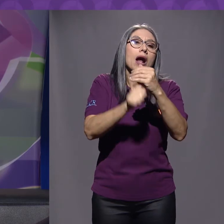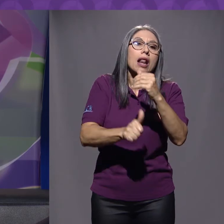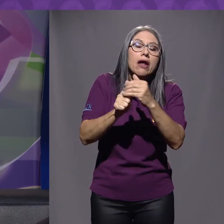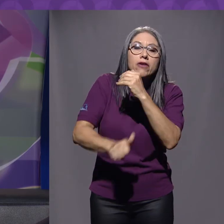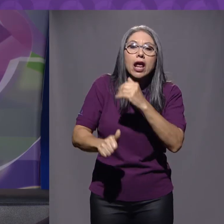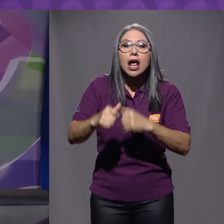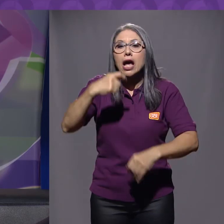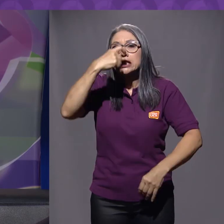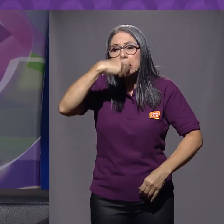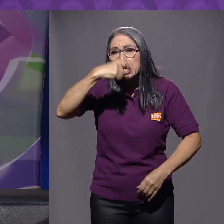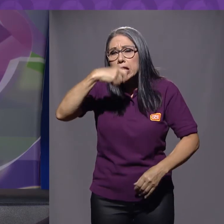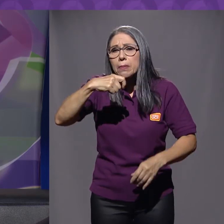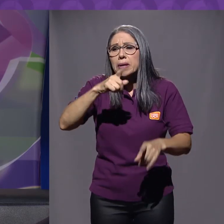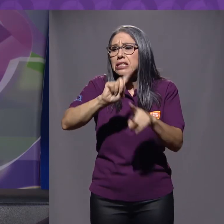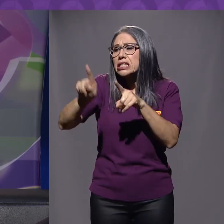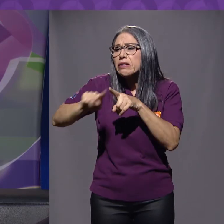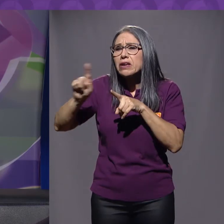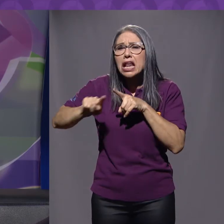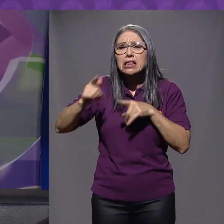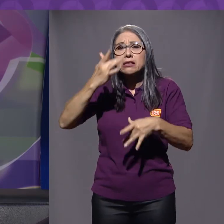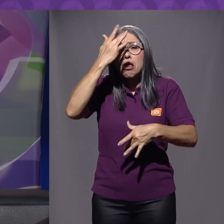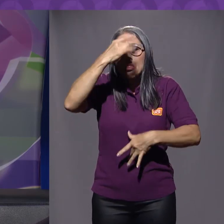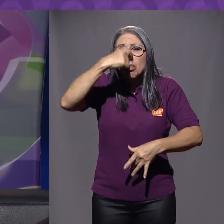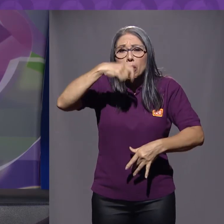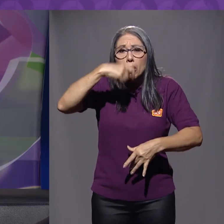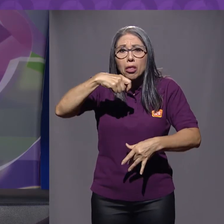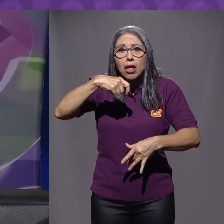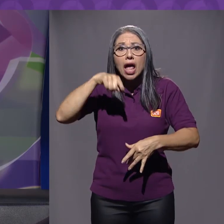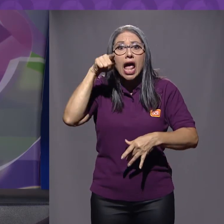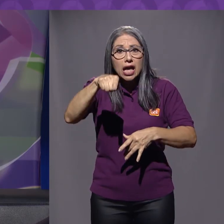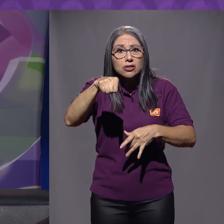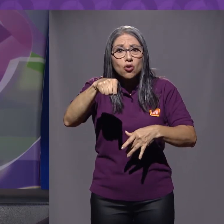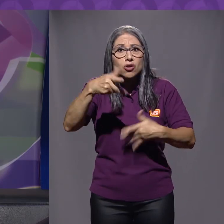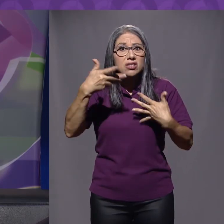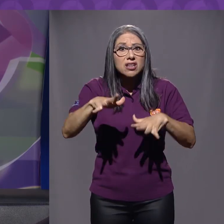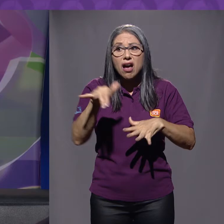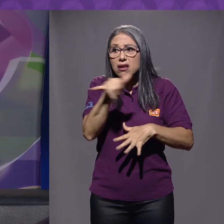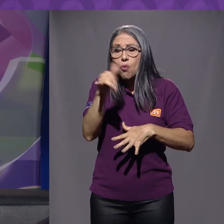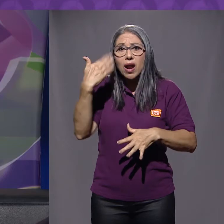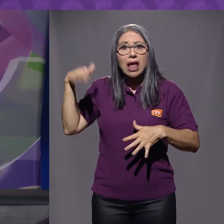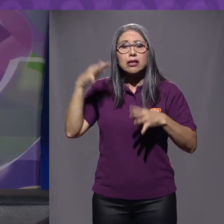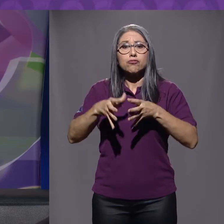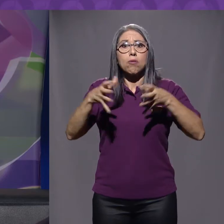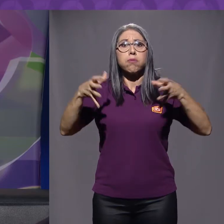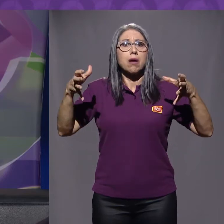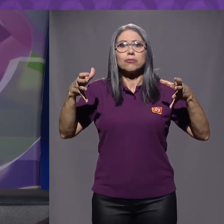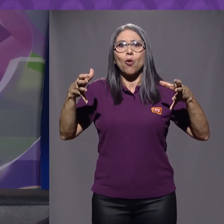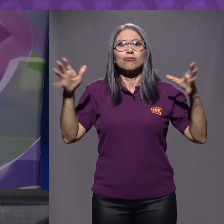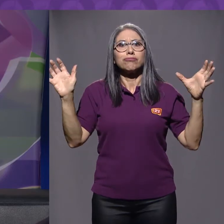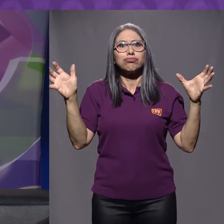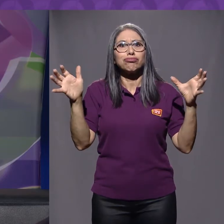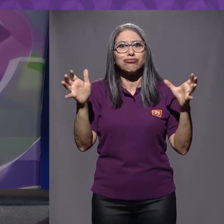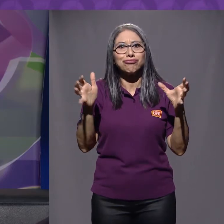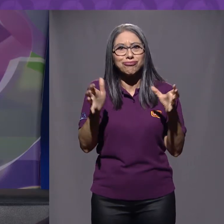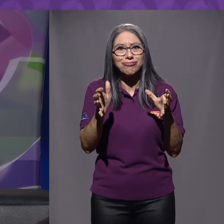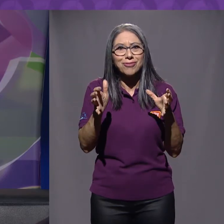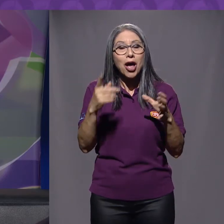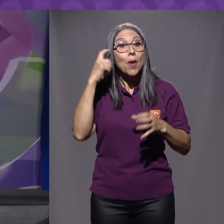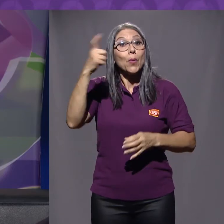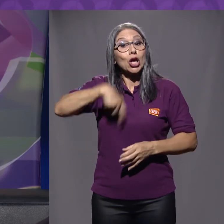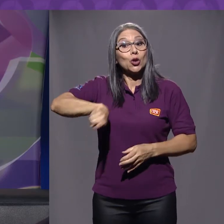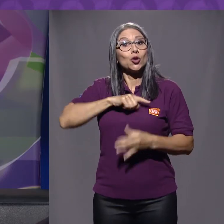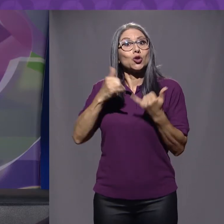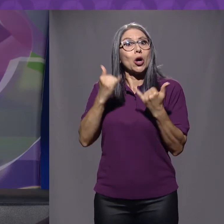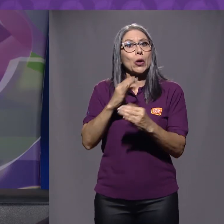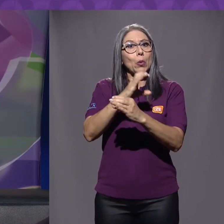de diarreas, la parte de gripes, todo de influenza se vino abajo, justamente porque además